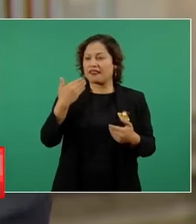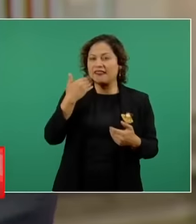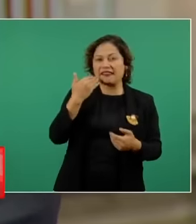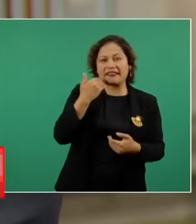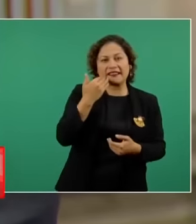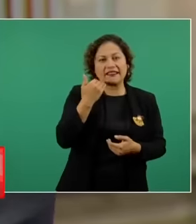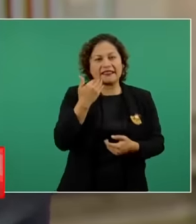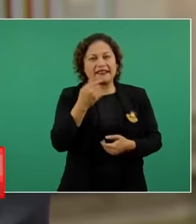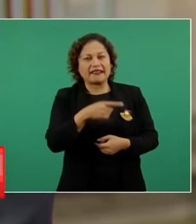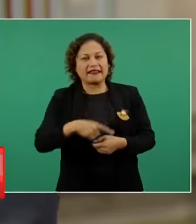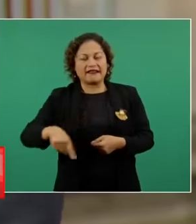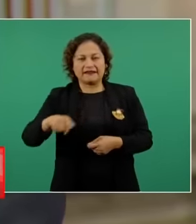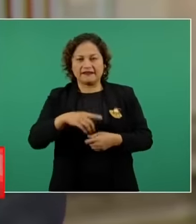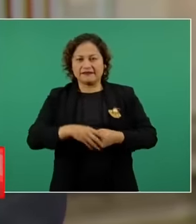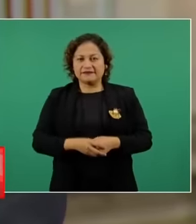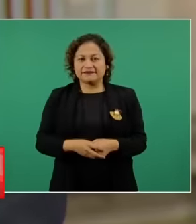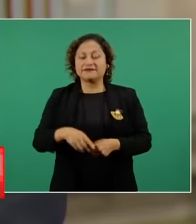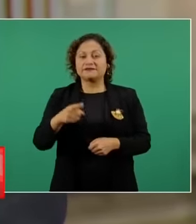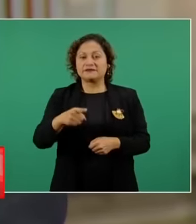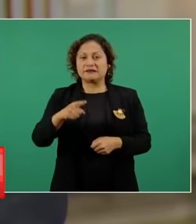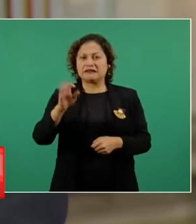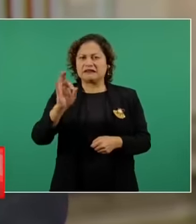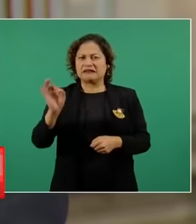insecto venenoso,